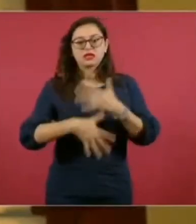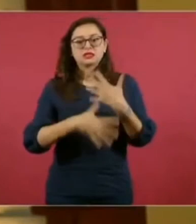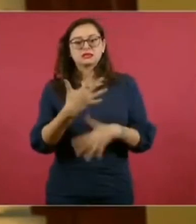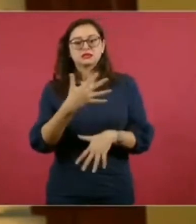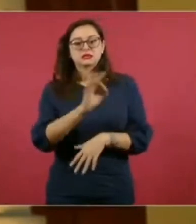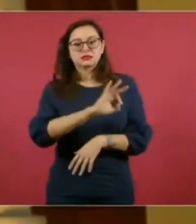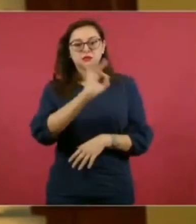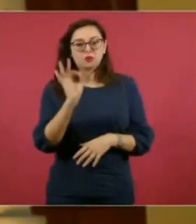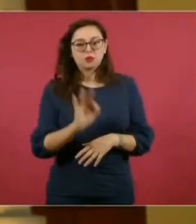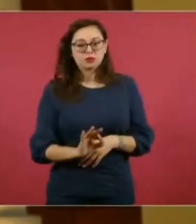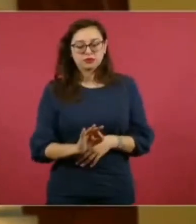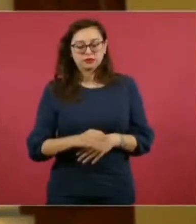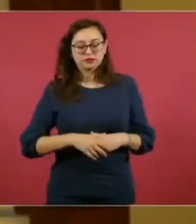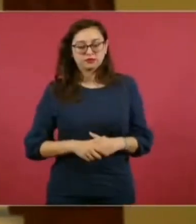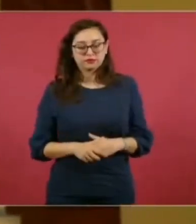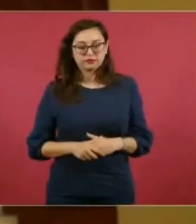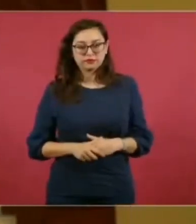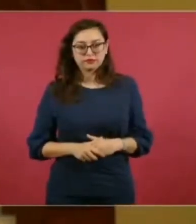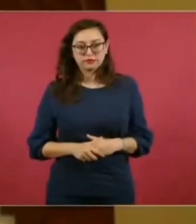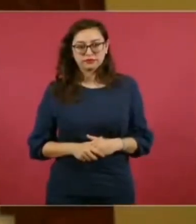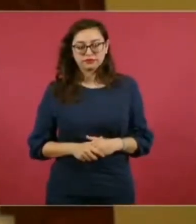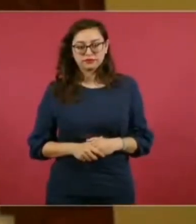díganme, o sea, luego me van